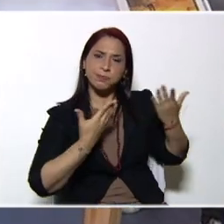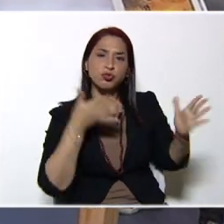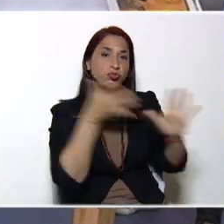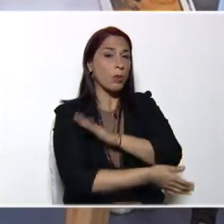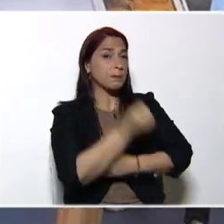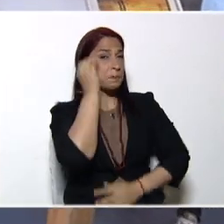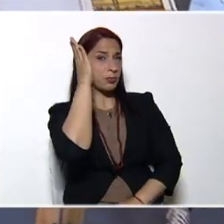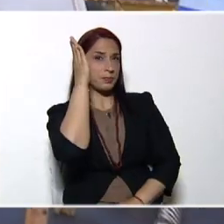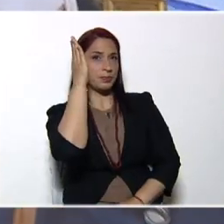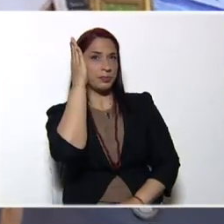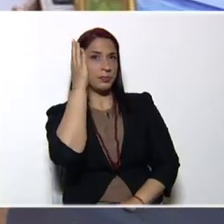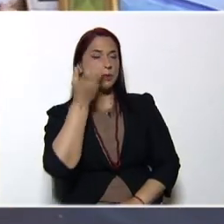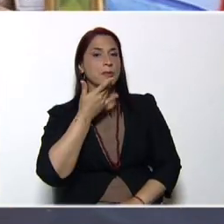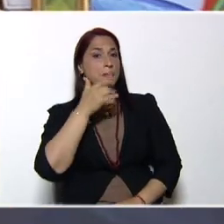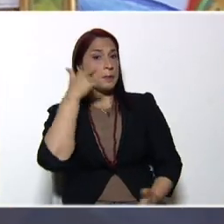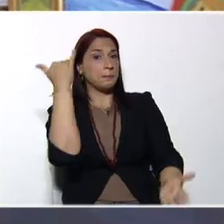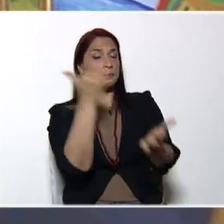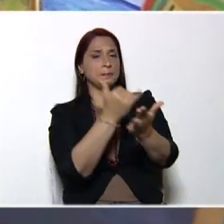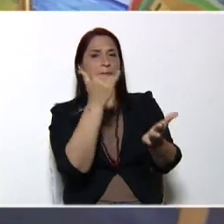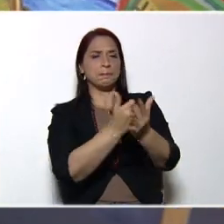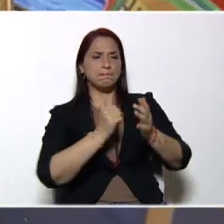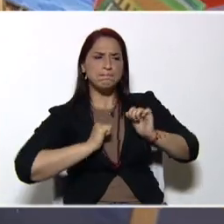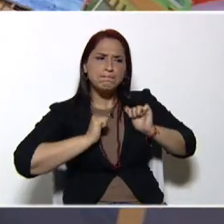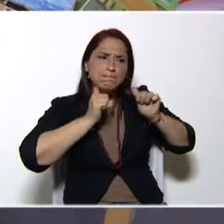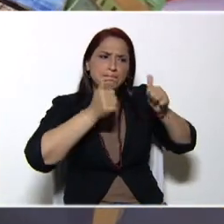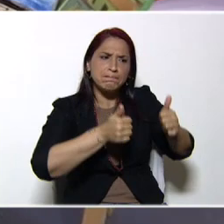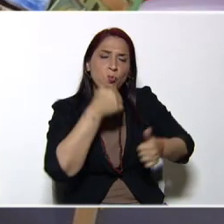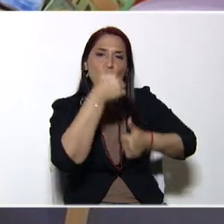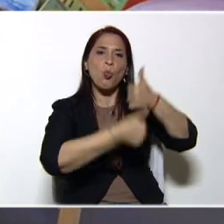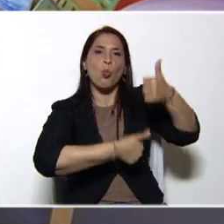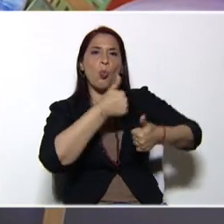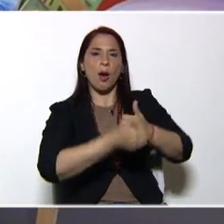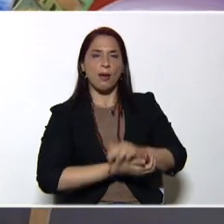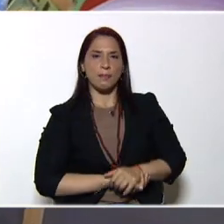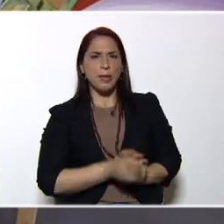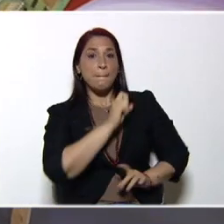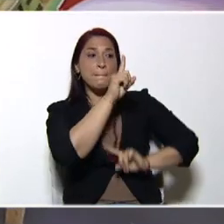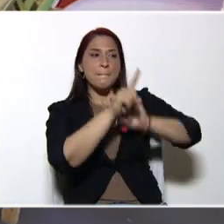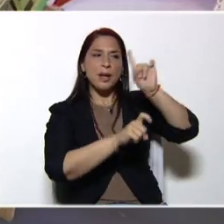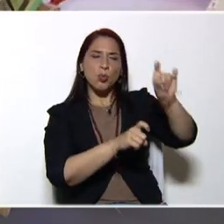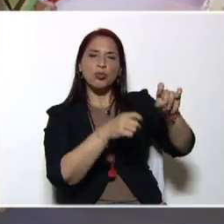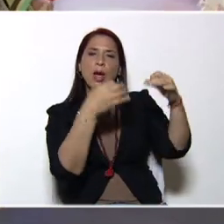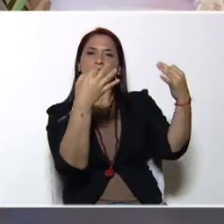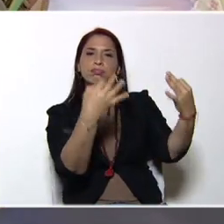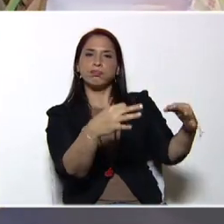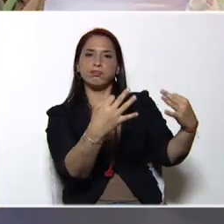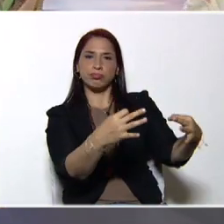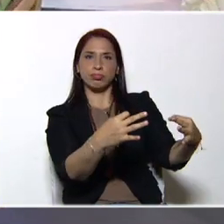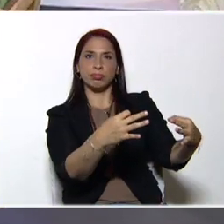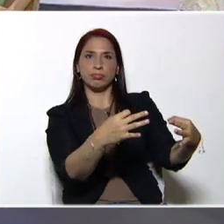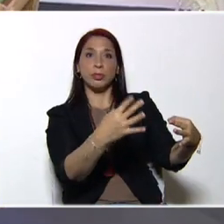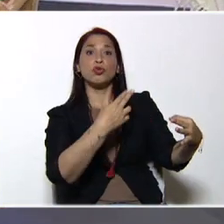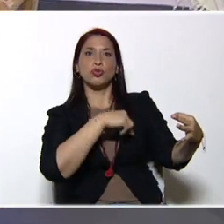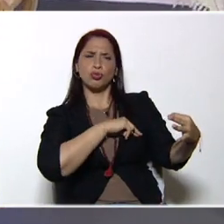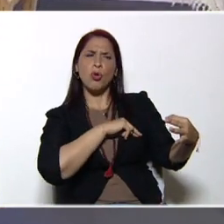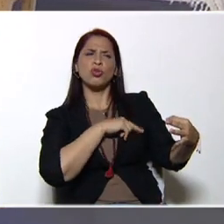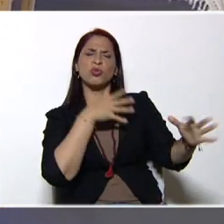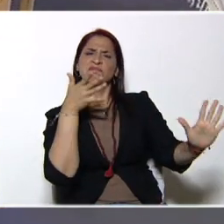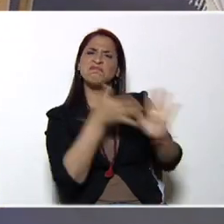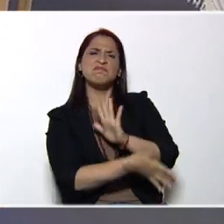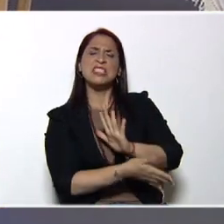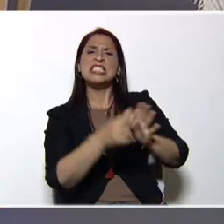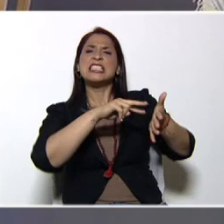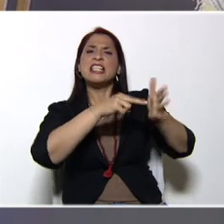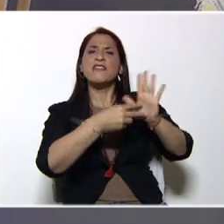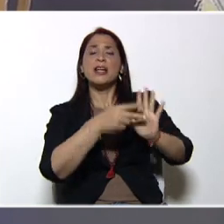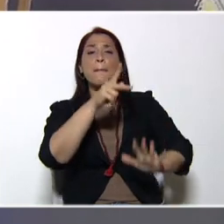capacidad. Fíjense que vamos entonces a comenzar con una pregunta simple. Y partiendo de eso, que es un patrimonio,